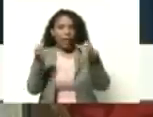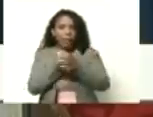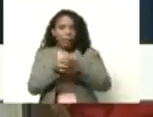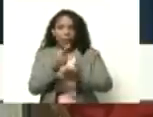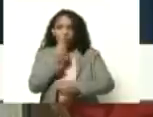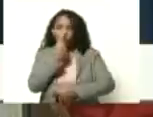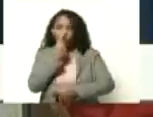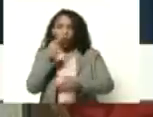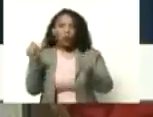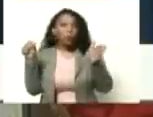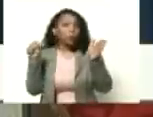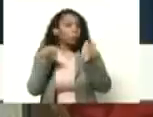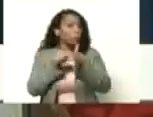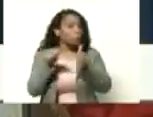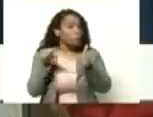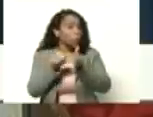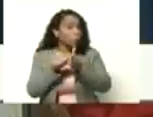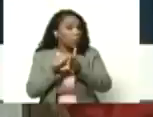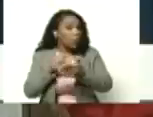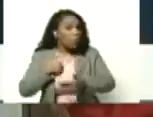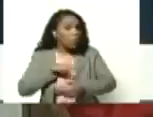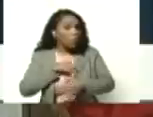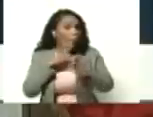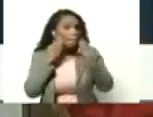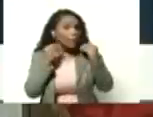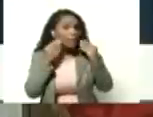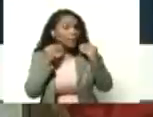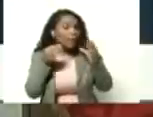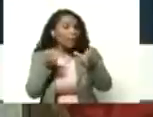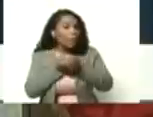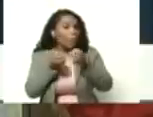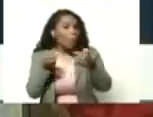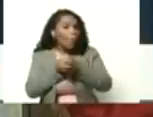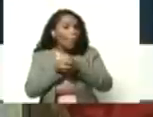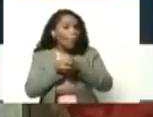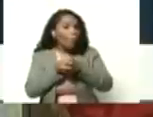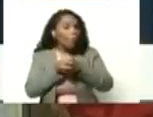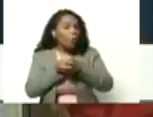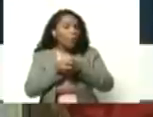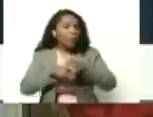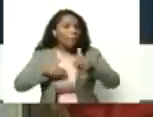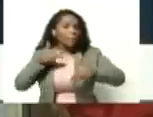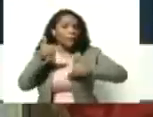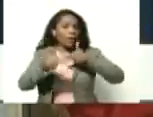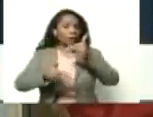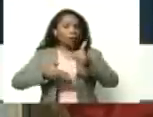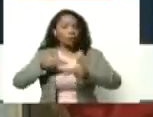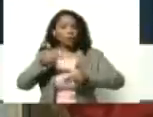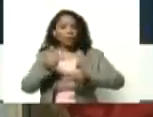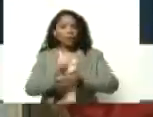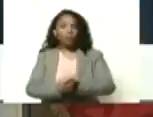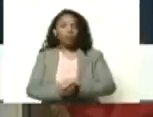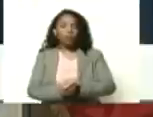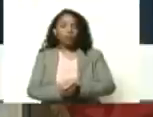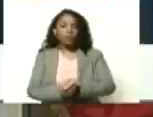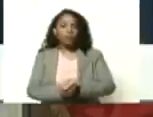donde nuestros expertos de la unidad criminalística al